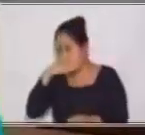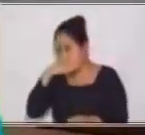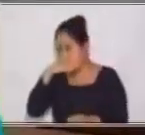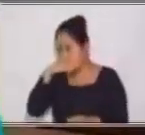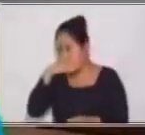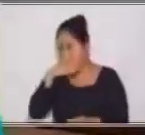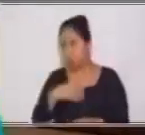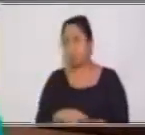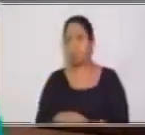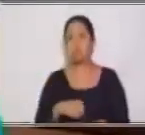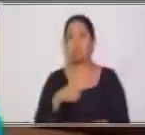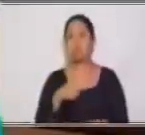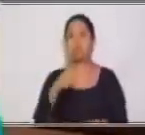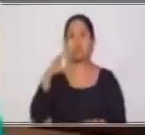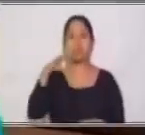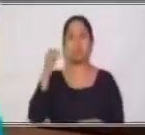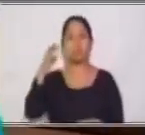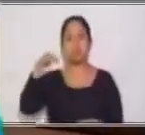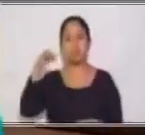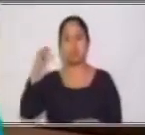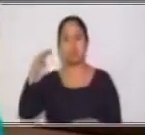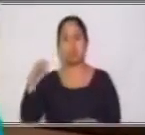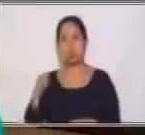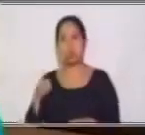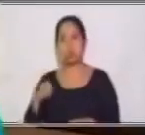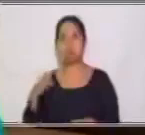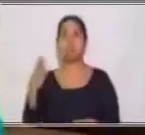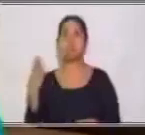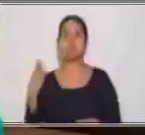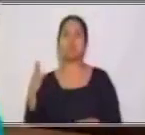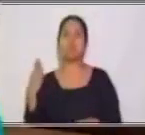reducir como